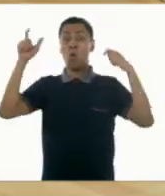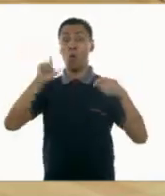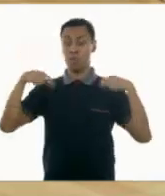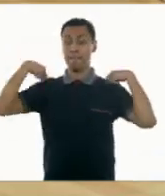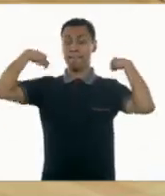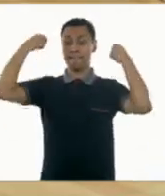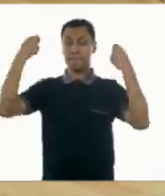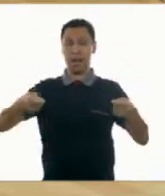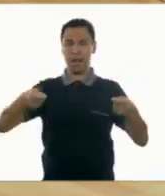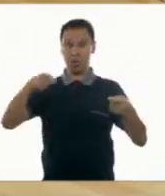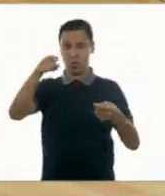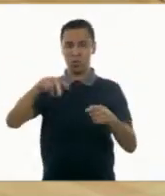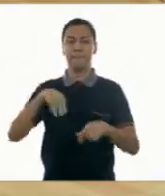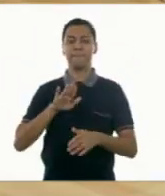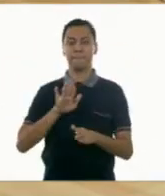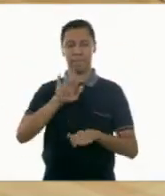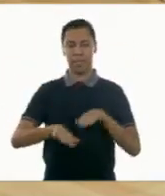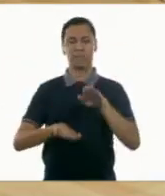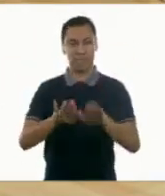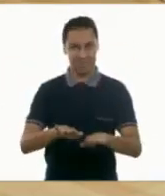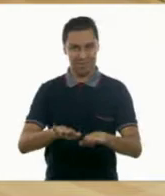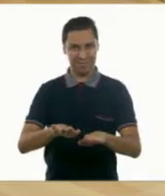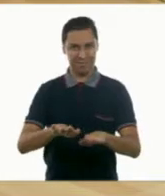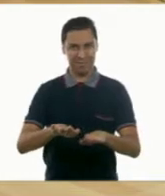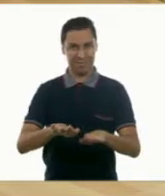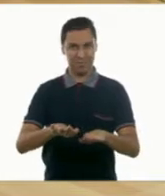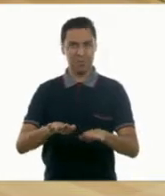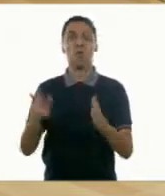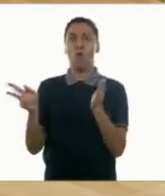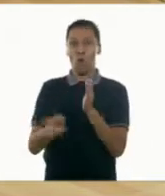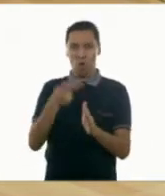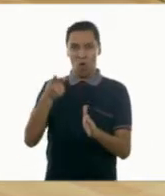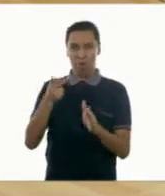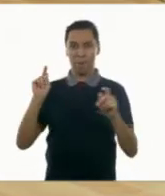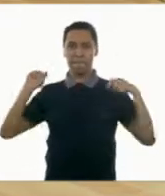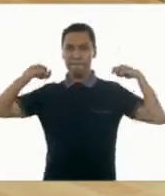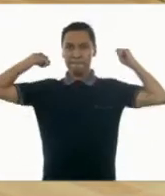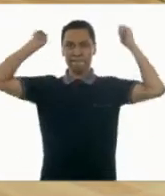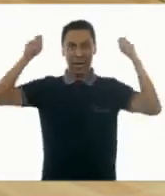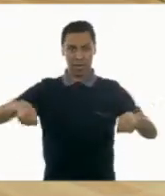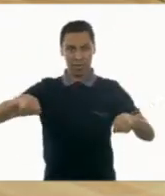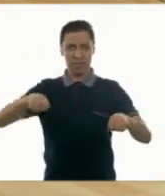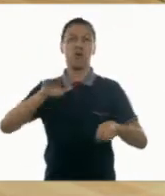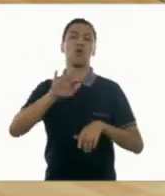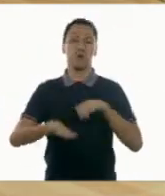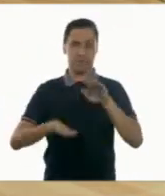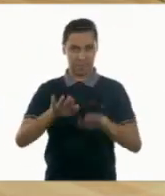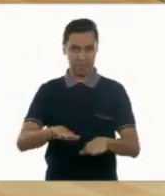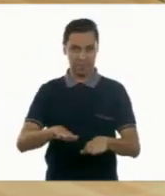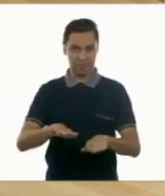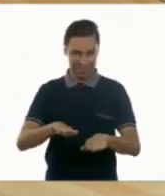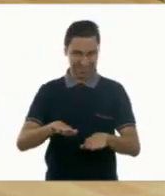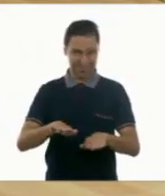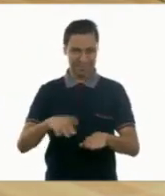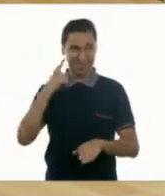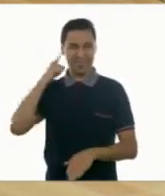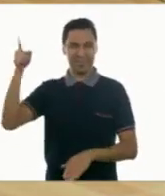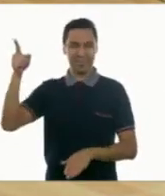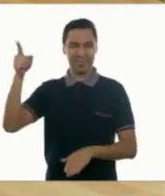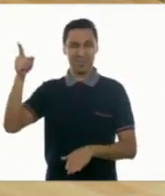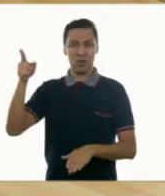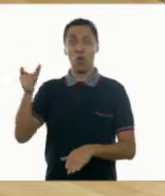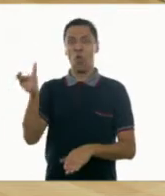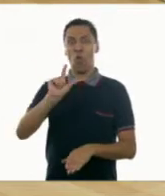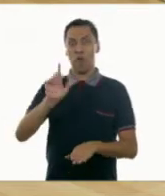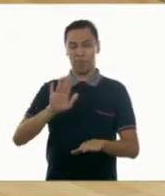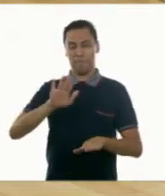que pases caminando. Una vez más, lo vas a repetir, pasas la cuerda adelante y pasas caminando. Cuando ya